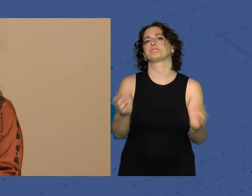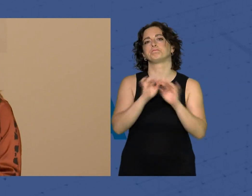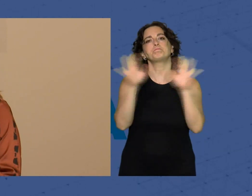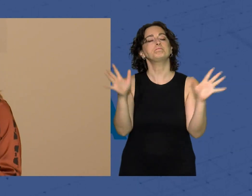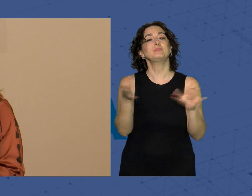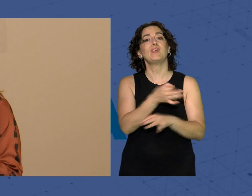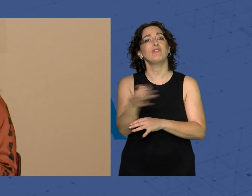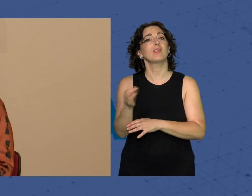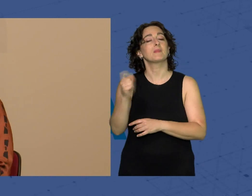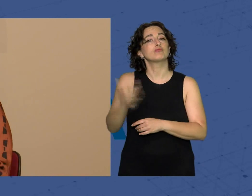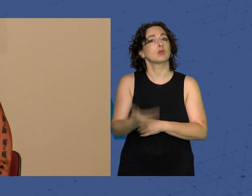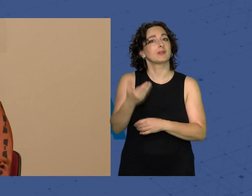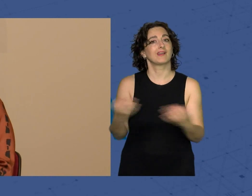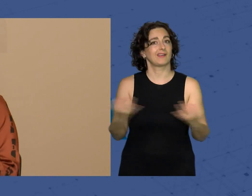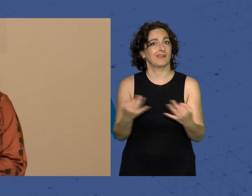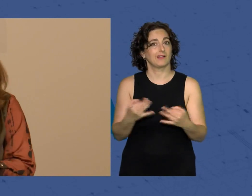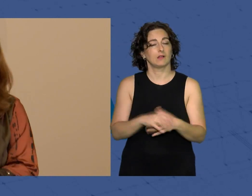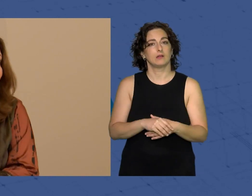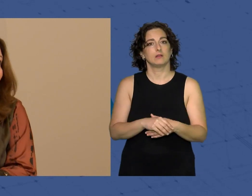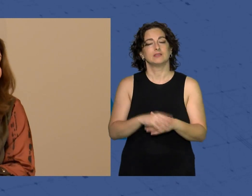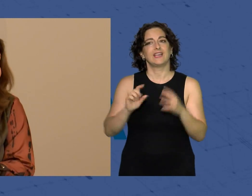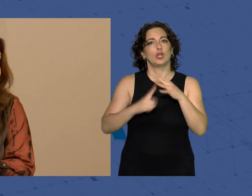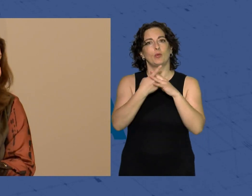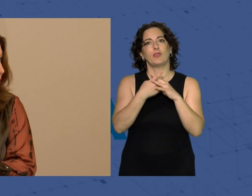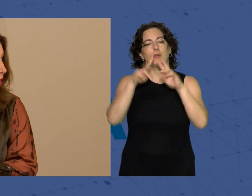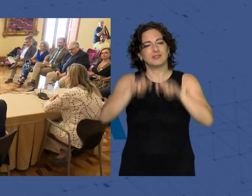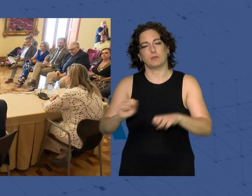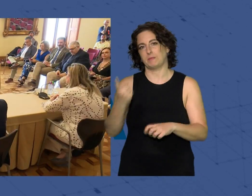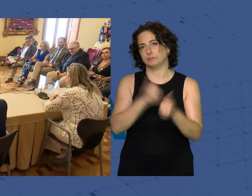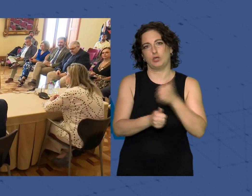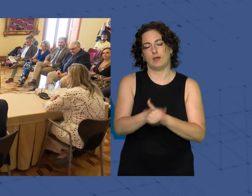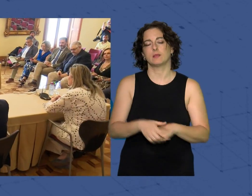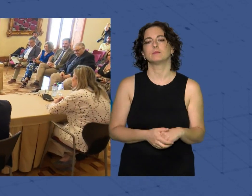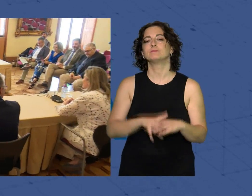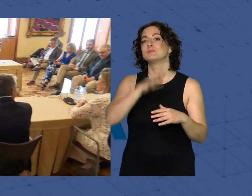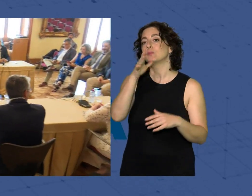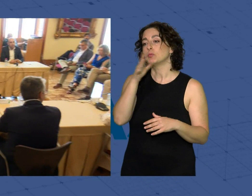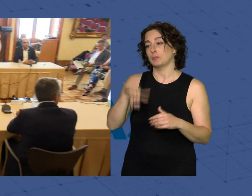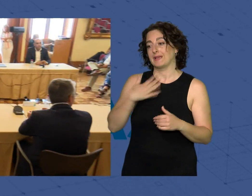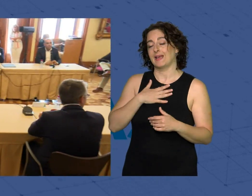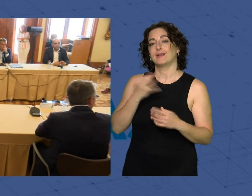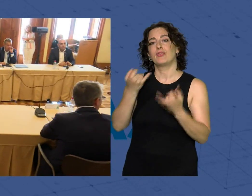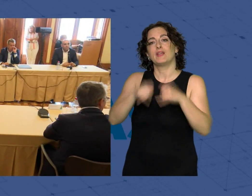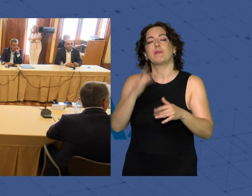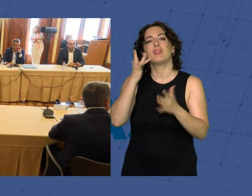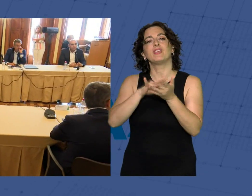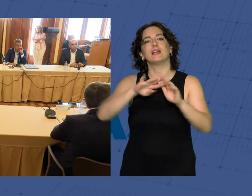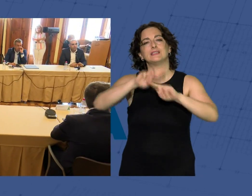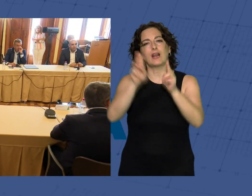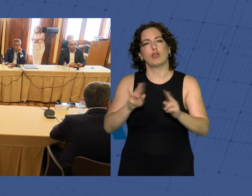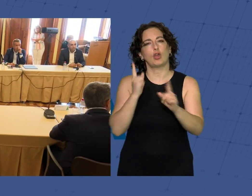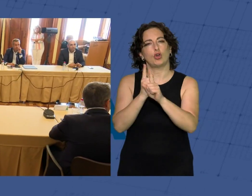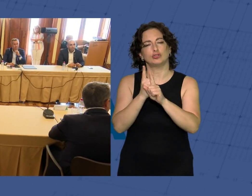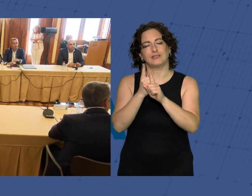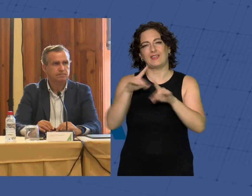eficacia fundamental que tiene que ser en la innovación y en la investigación Precisamente mañana se celebra el Día Internacional contra la